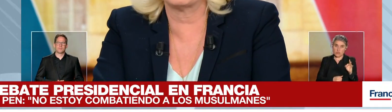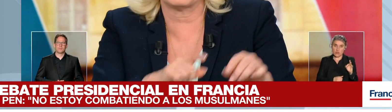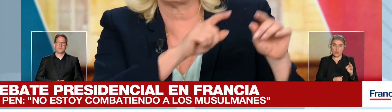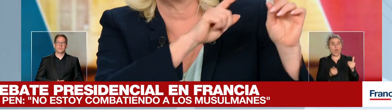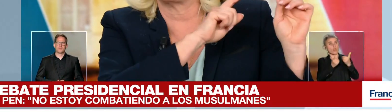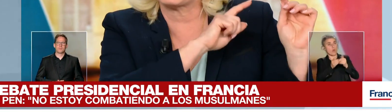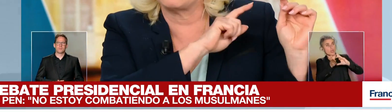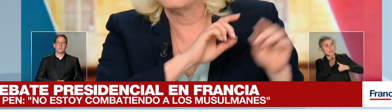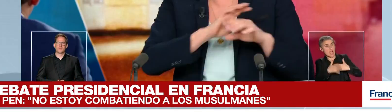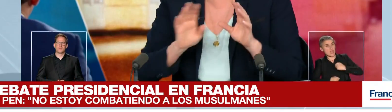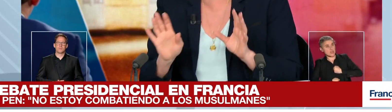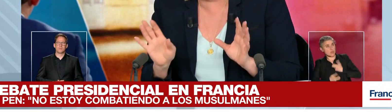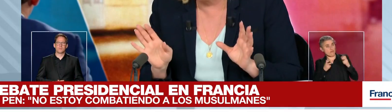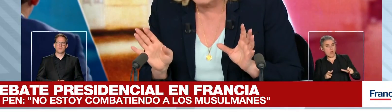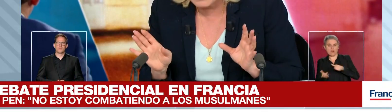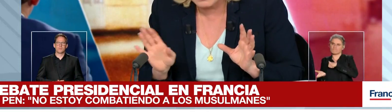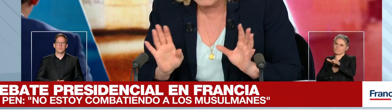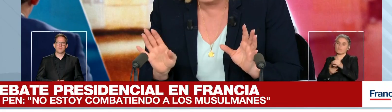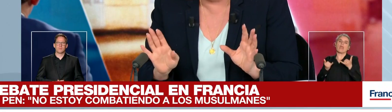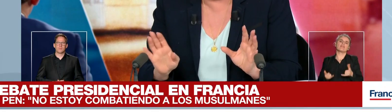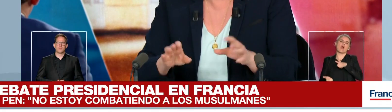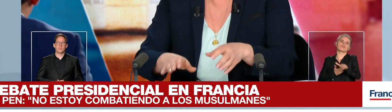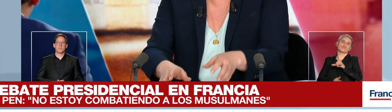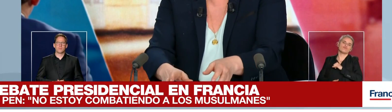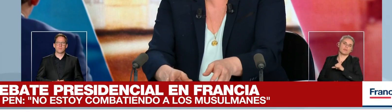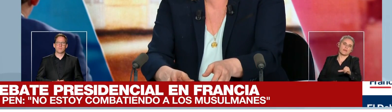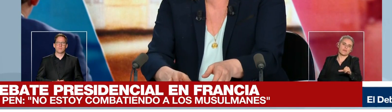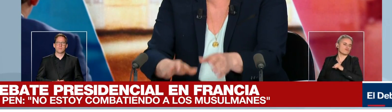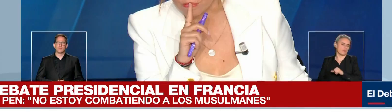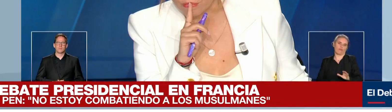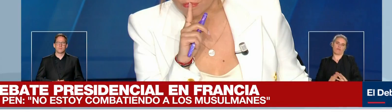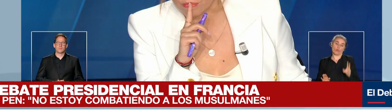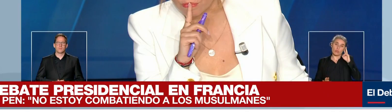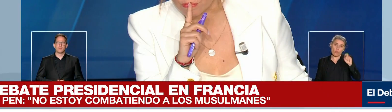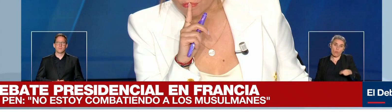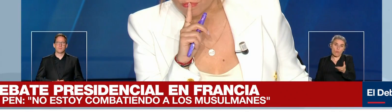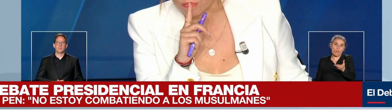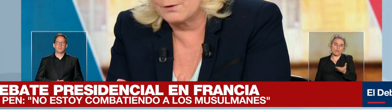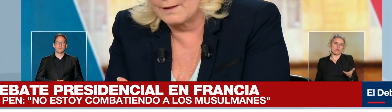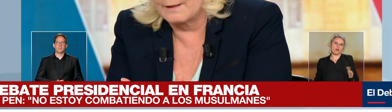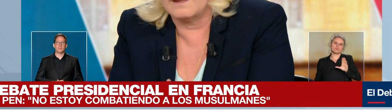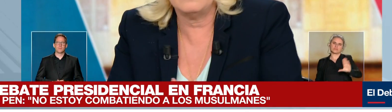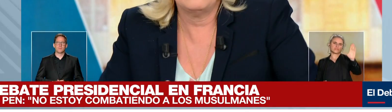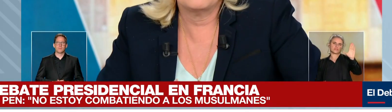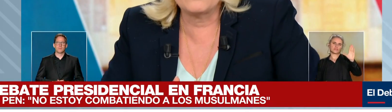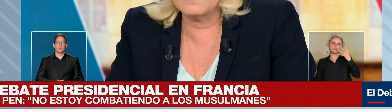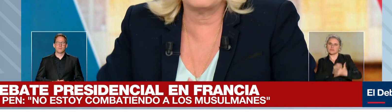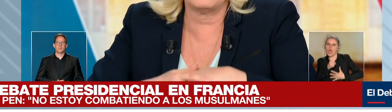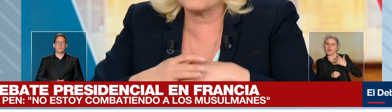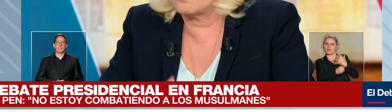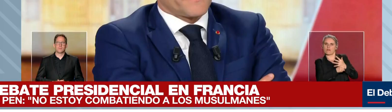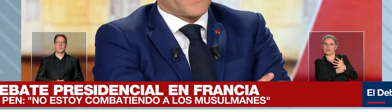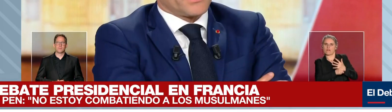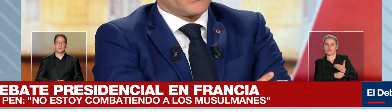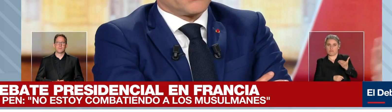permite no firmar lo que la República le pide, debería irse, pero esa es